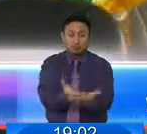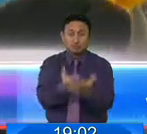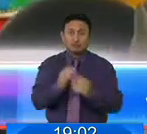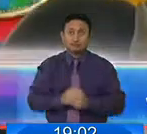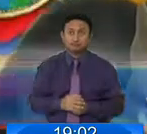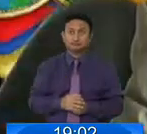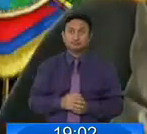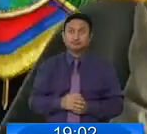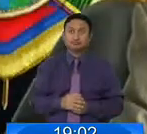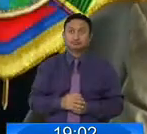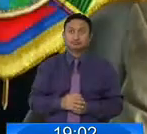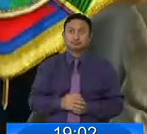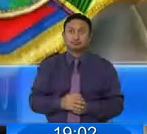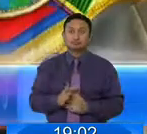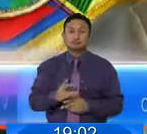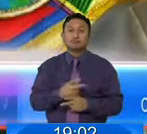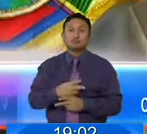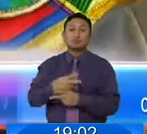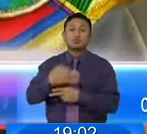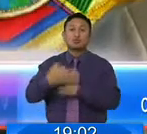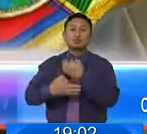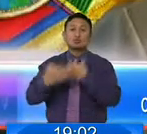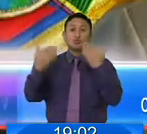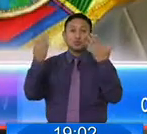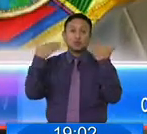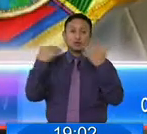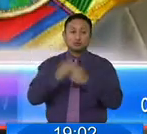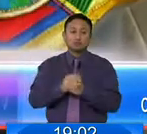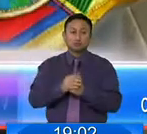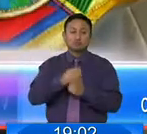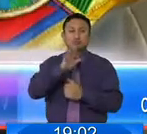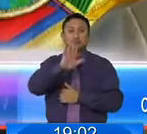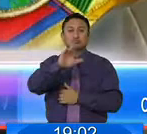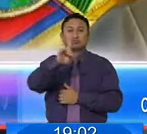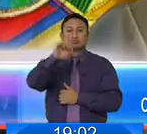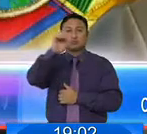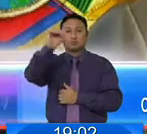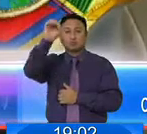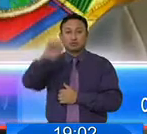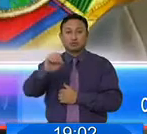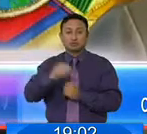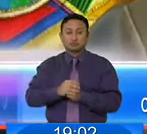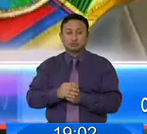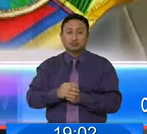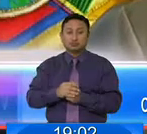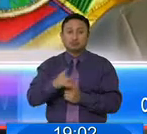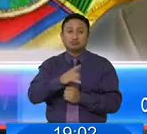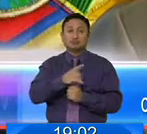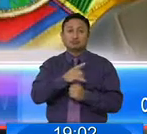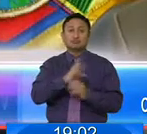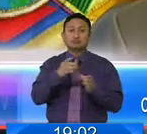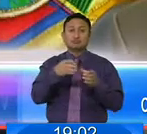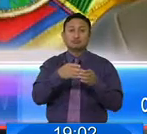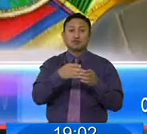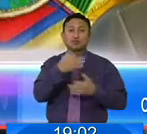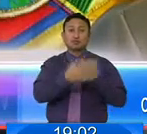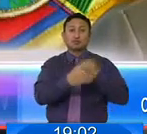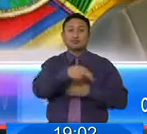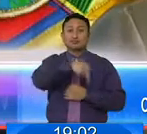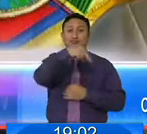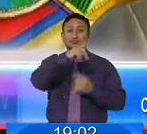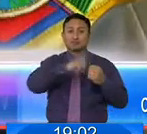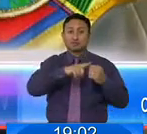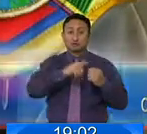judicial de Guayaquil tiene alrededor del 51%. El complejo judicial norte de Quito tiene